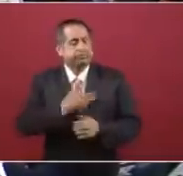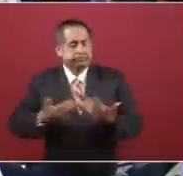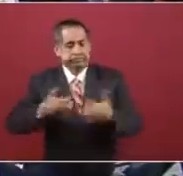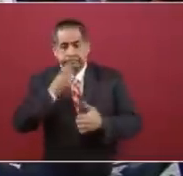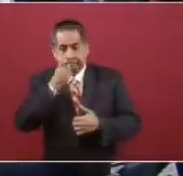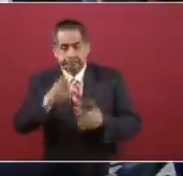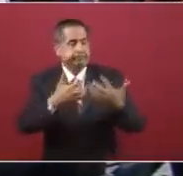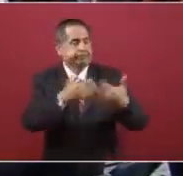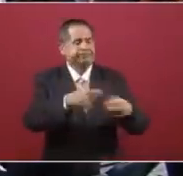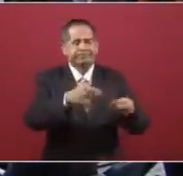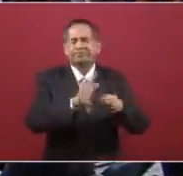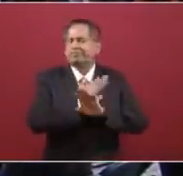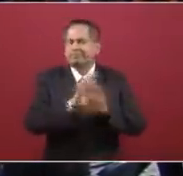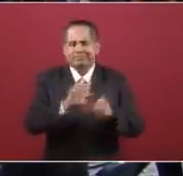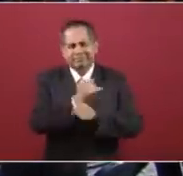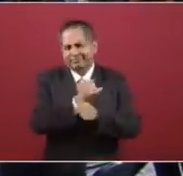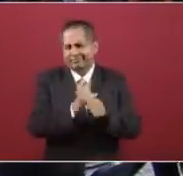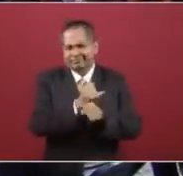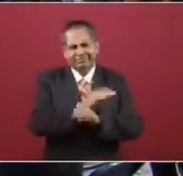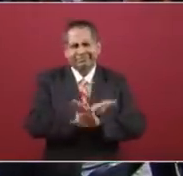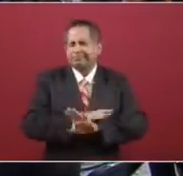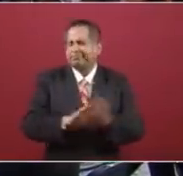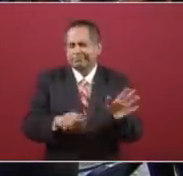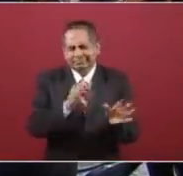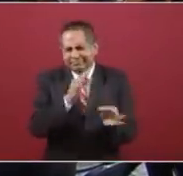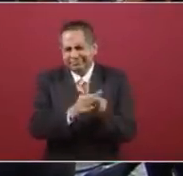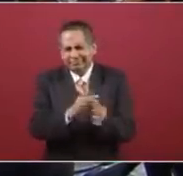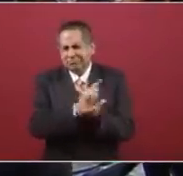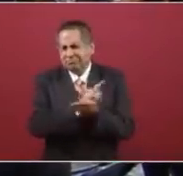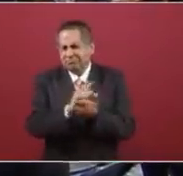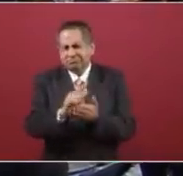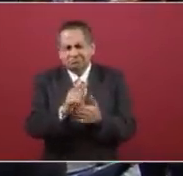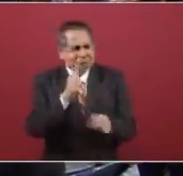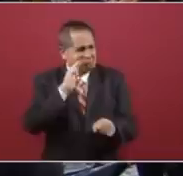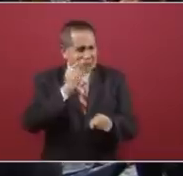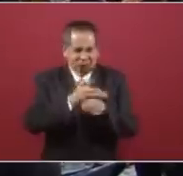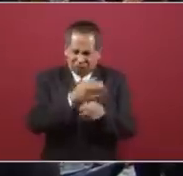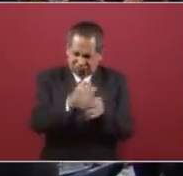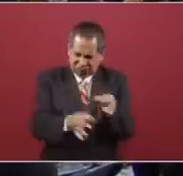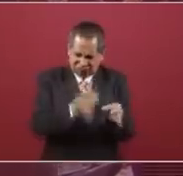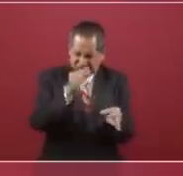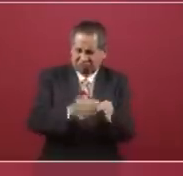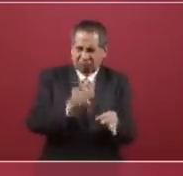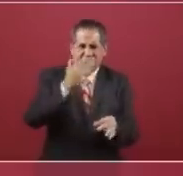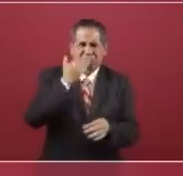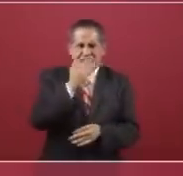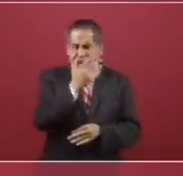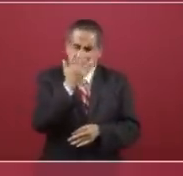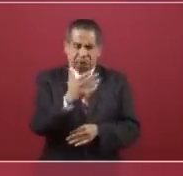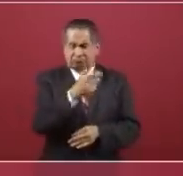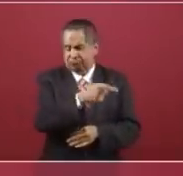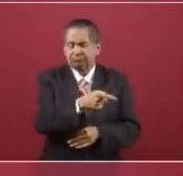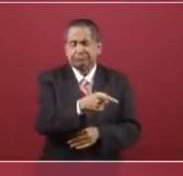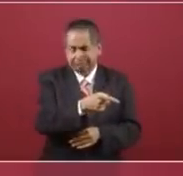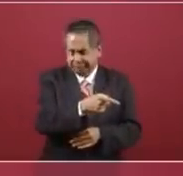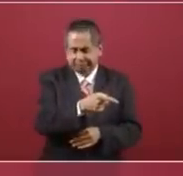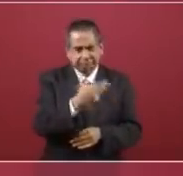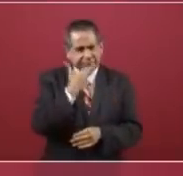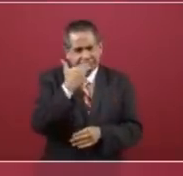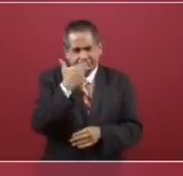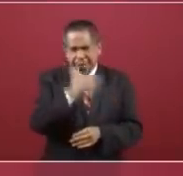son de las más serias que hay en esta